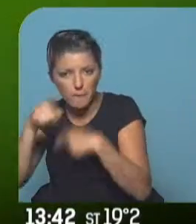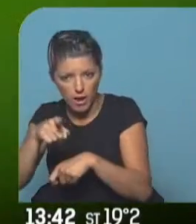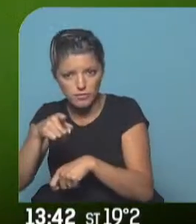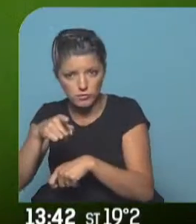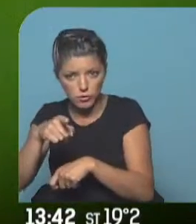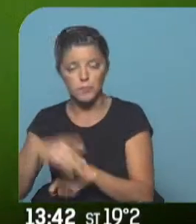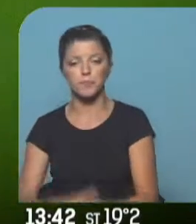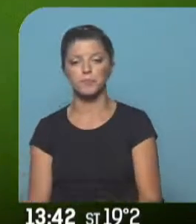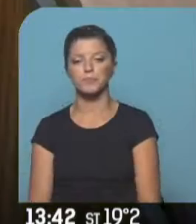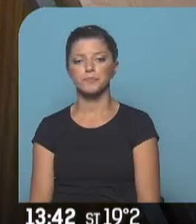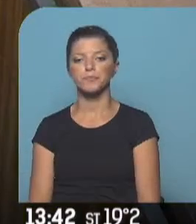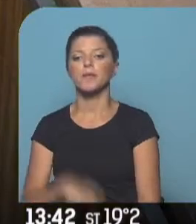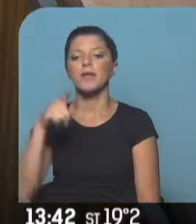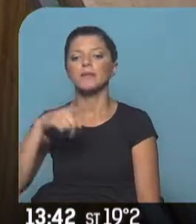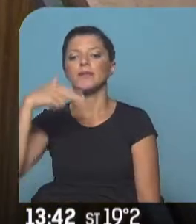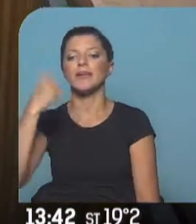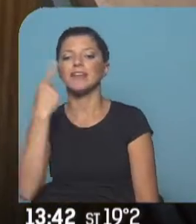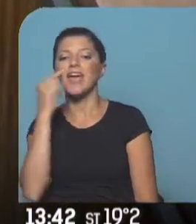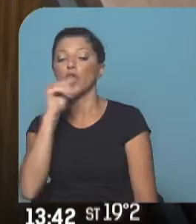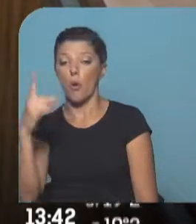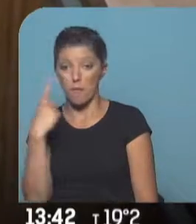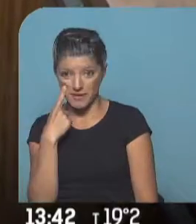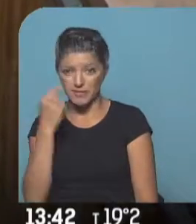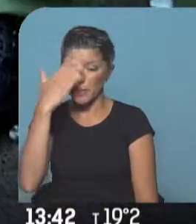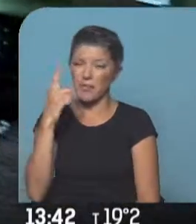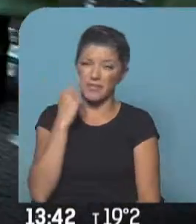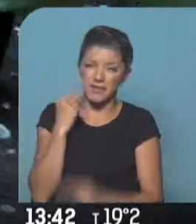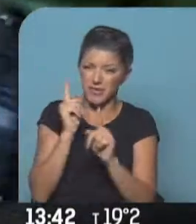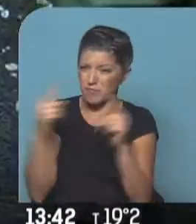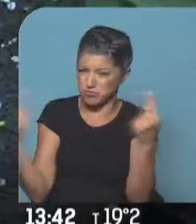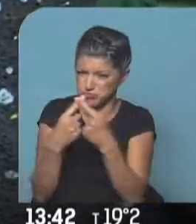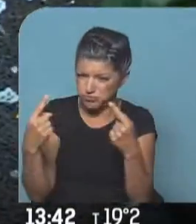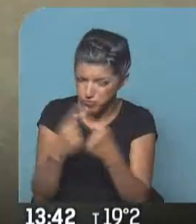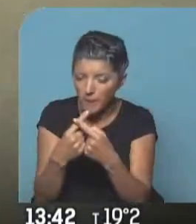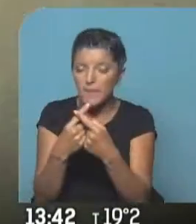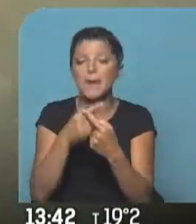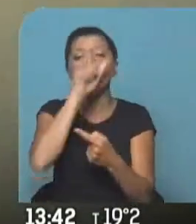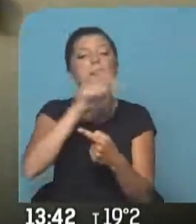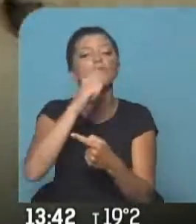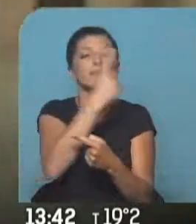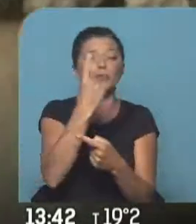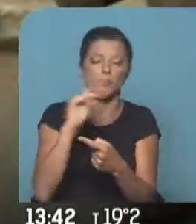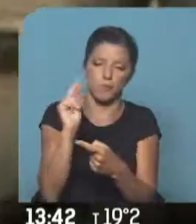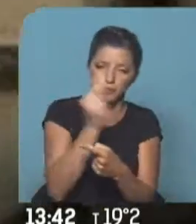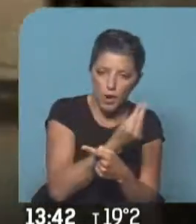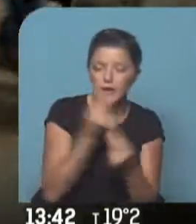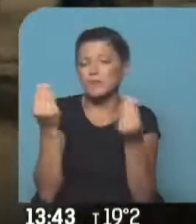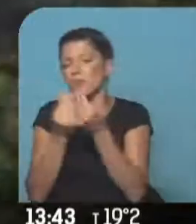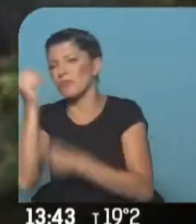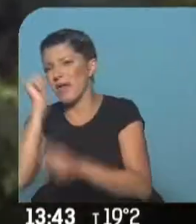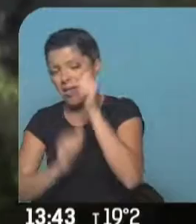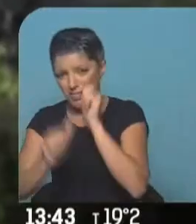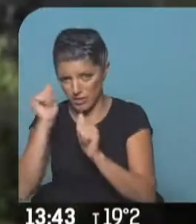Nairobi. Tras días de enfrentamientos con las fuerzas de seguridad locales, 61 civiles perdieron la vida y decenas resultaron